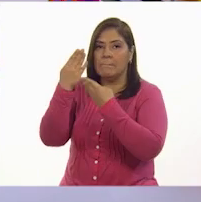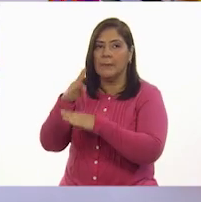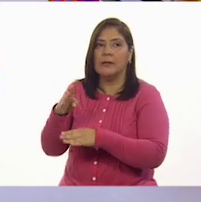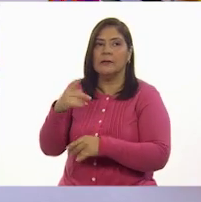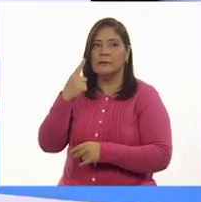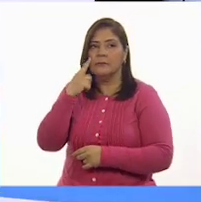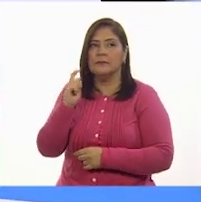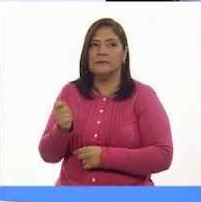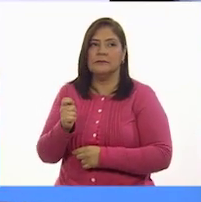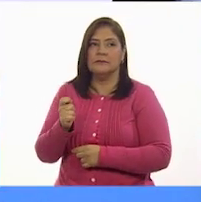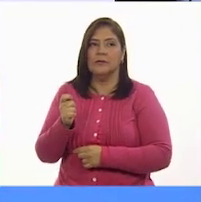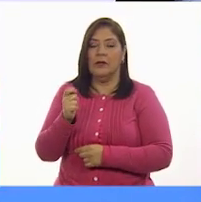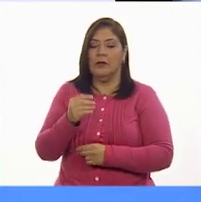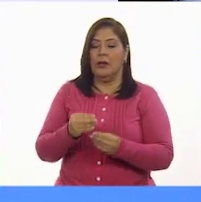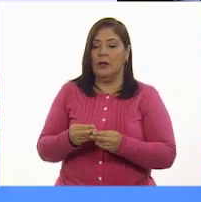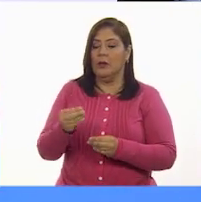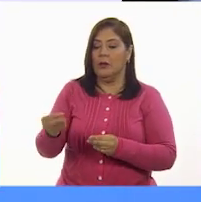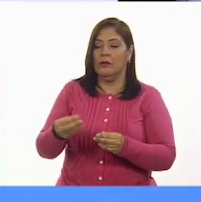regreso una.